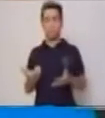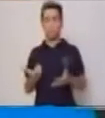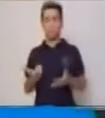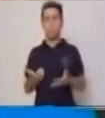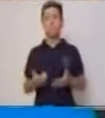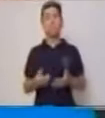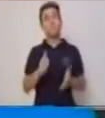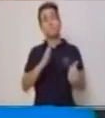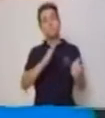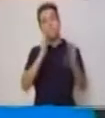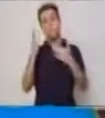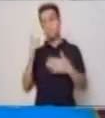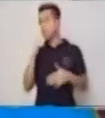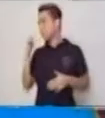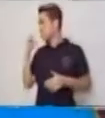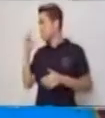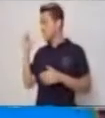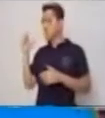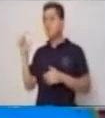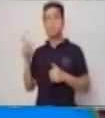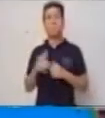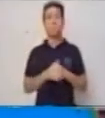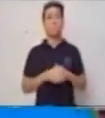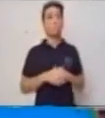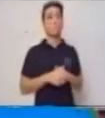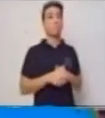estudio,